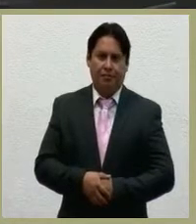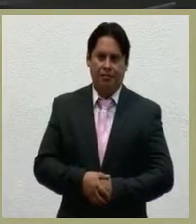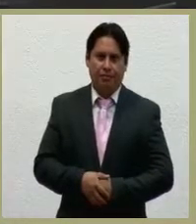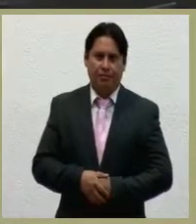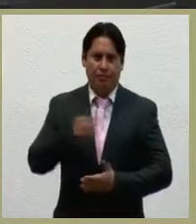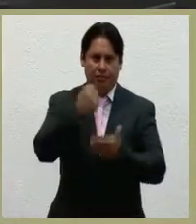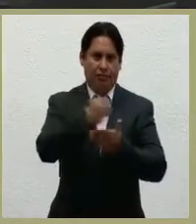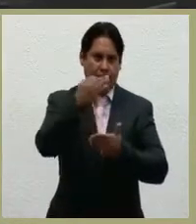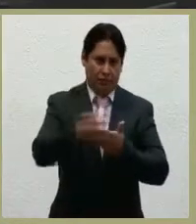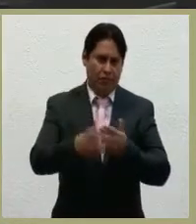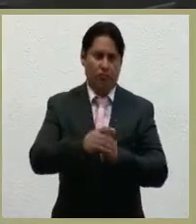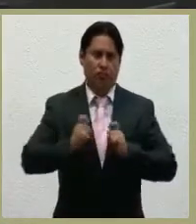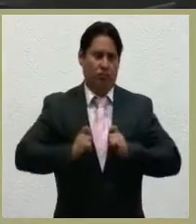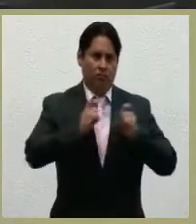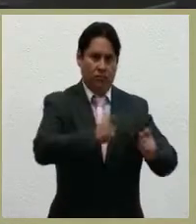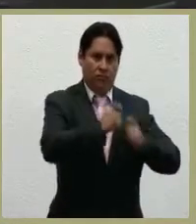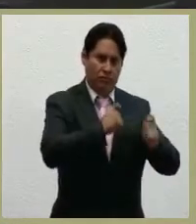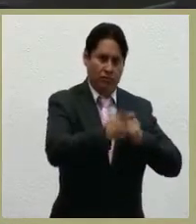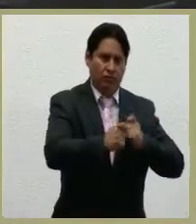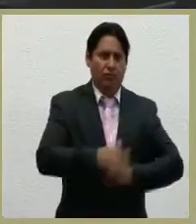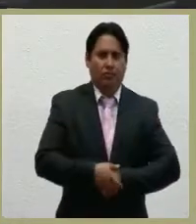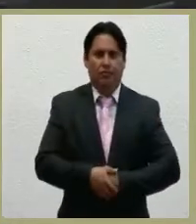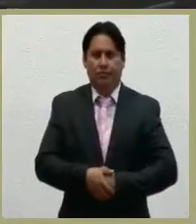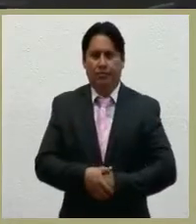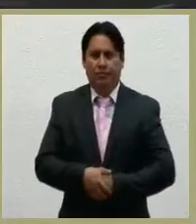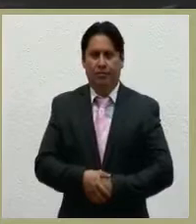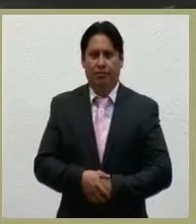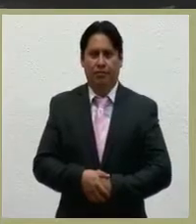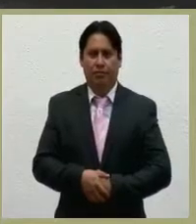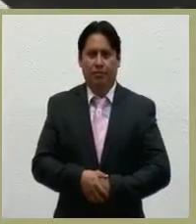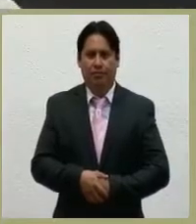Aprobado por unanimidad, córranse los trámites legislativos correspondientes.